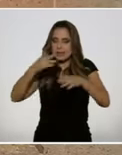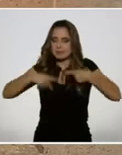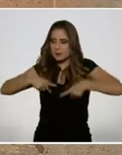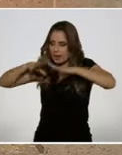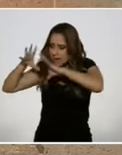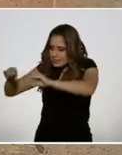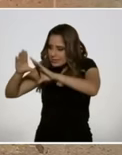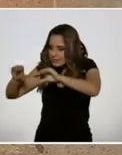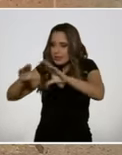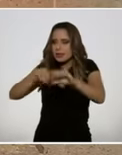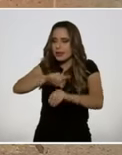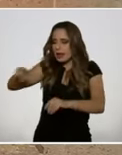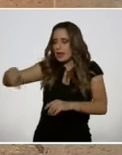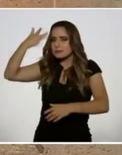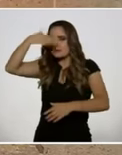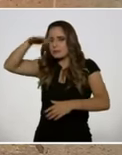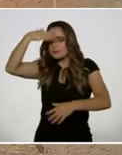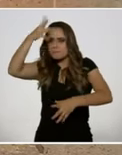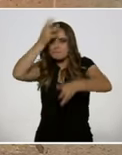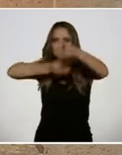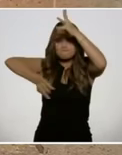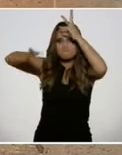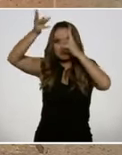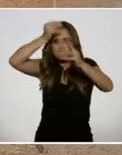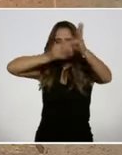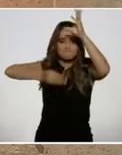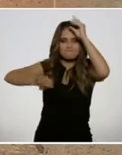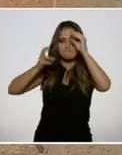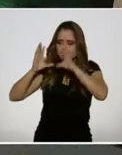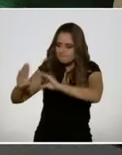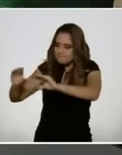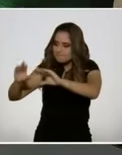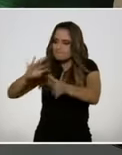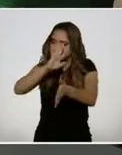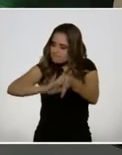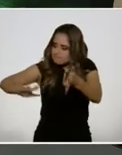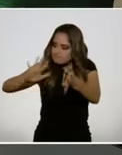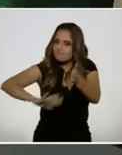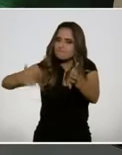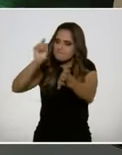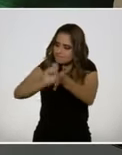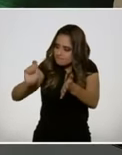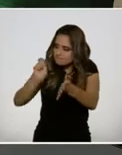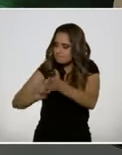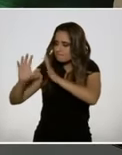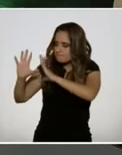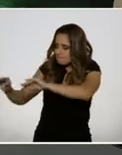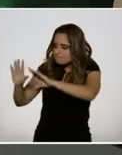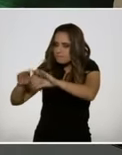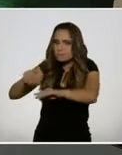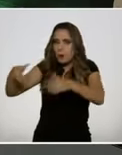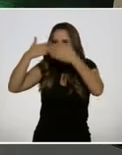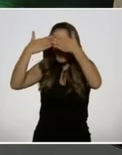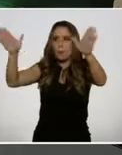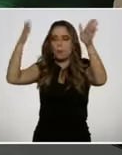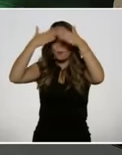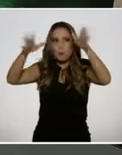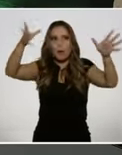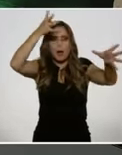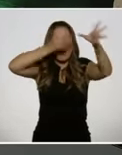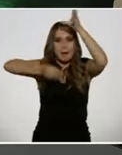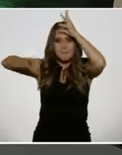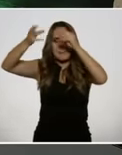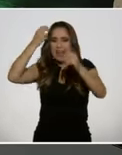y que pueda tener ese gran tesoro que es precisamente la lectoescritura, en donde se despierta y se abre un cúmulo y un